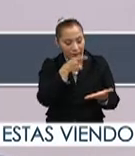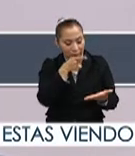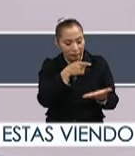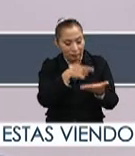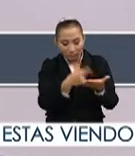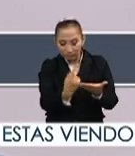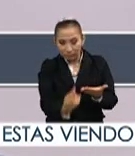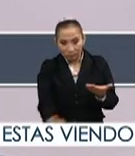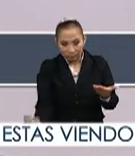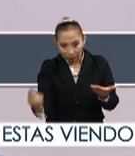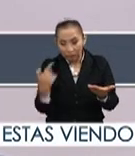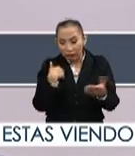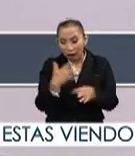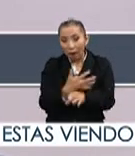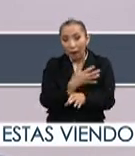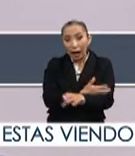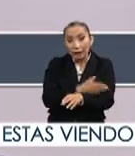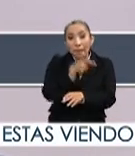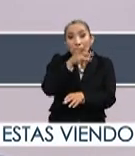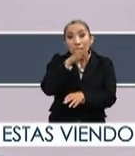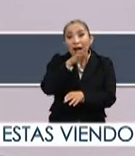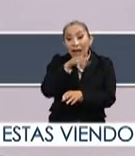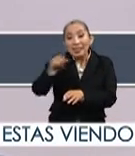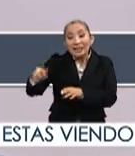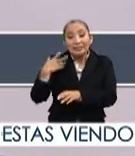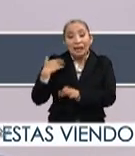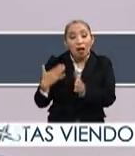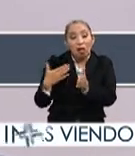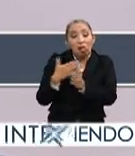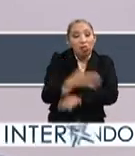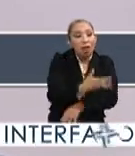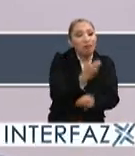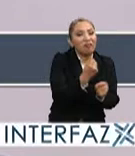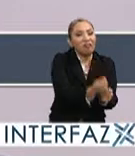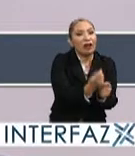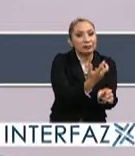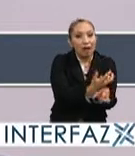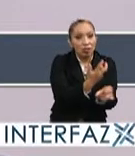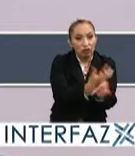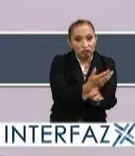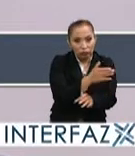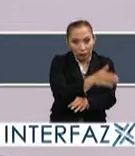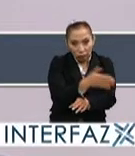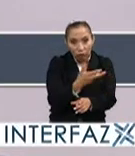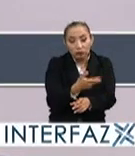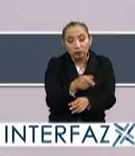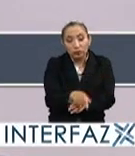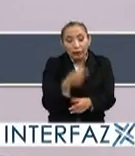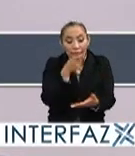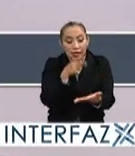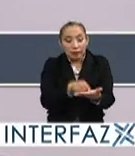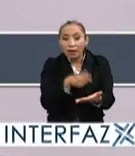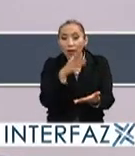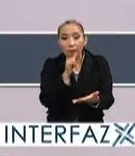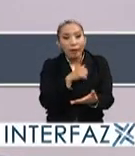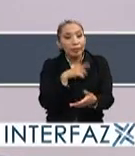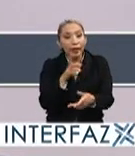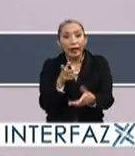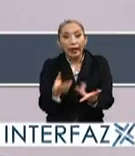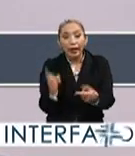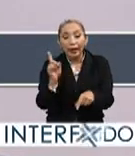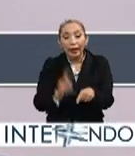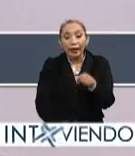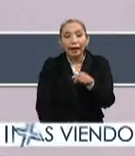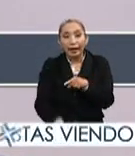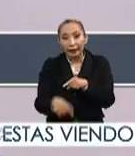menores que acompañan a padres migrantes que ingresan de manera ilegal a Estados Unidos no pueden ser